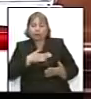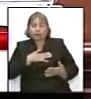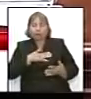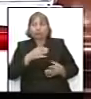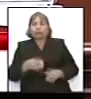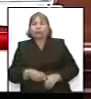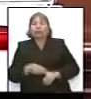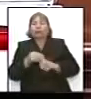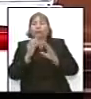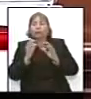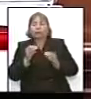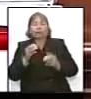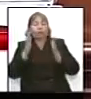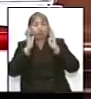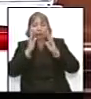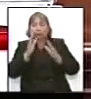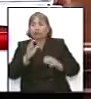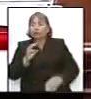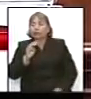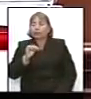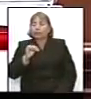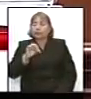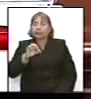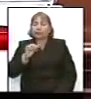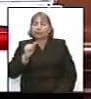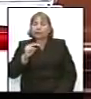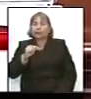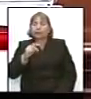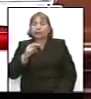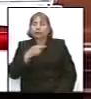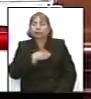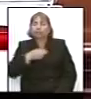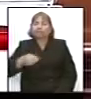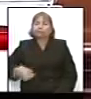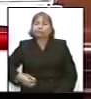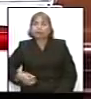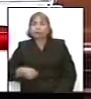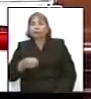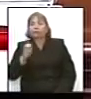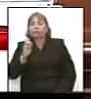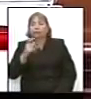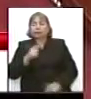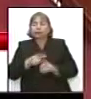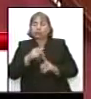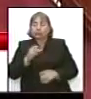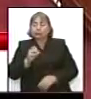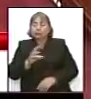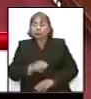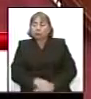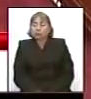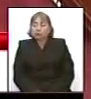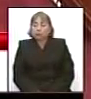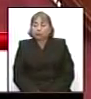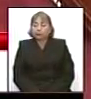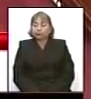consideración. Atentamente, Moisés Guía Pianto, presidente de la Comisión de Comercio Exterior.